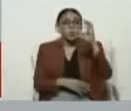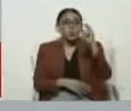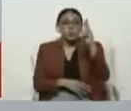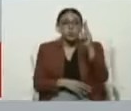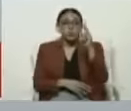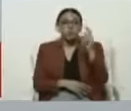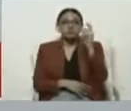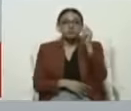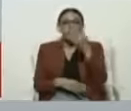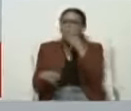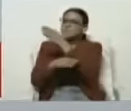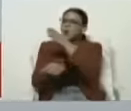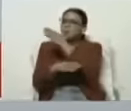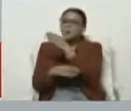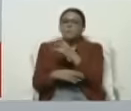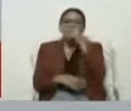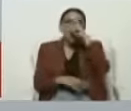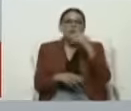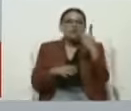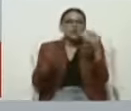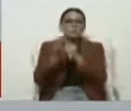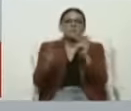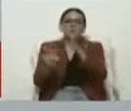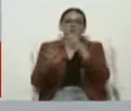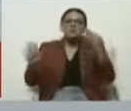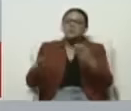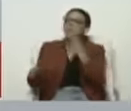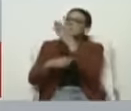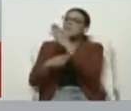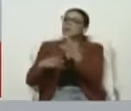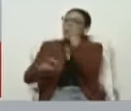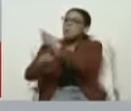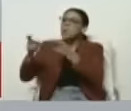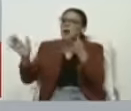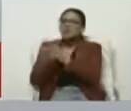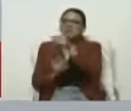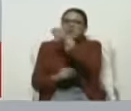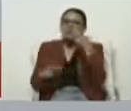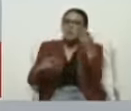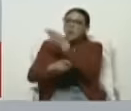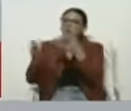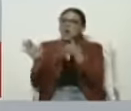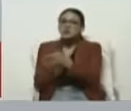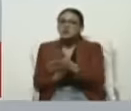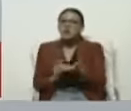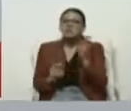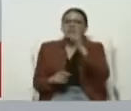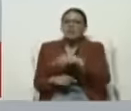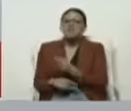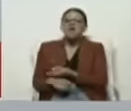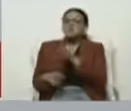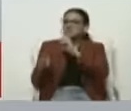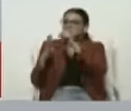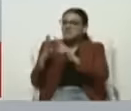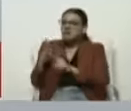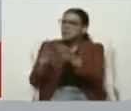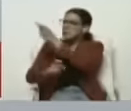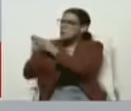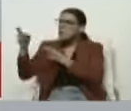año 19 a meterse perico y a buscar prostitutas, generando la muerte de un familiar de